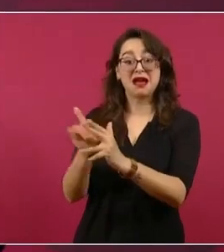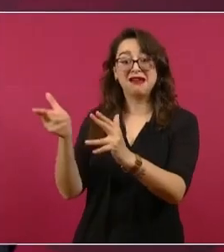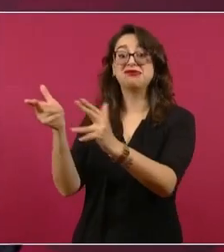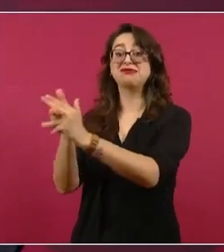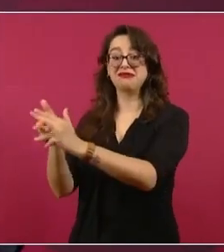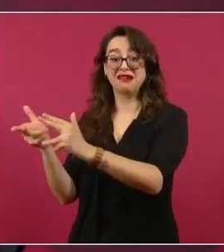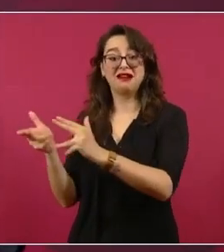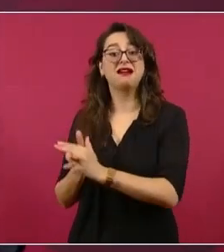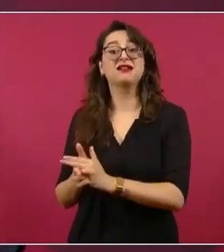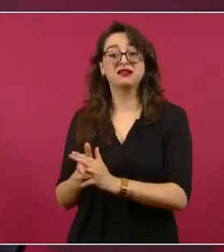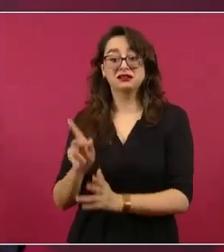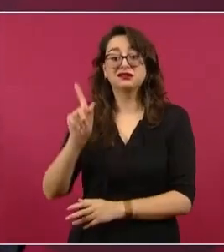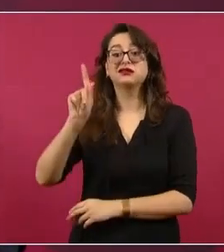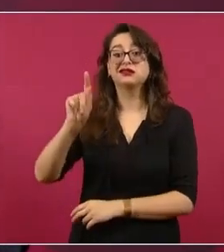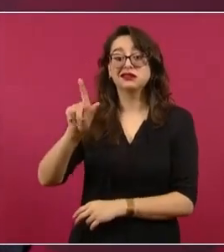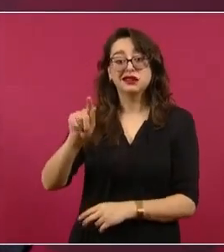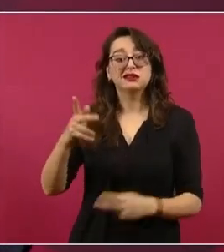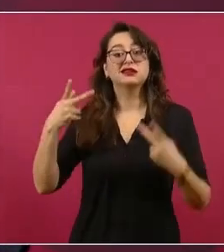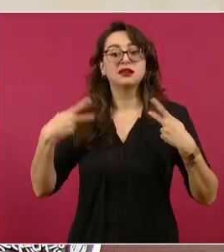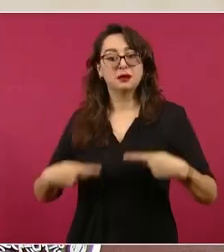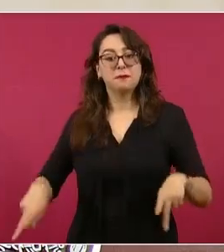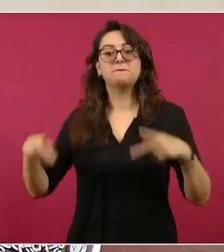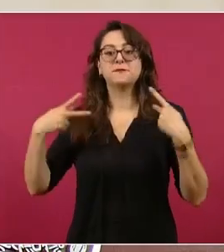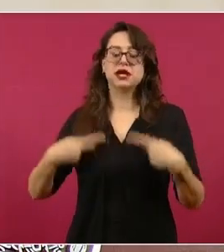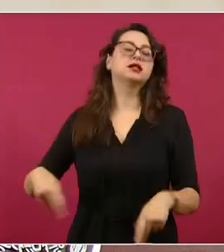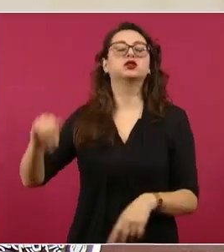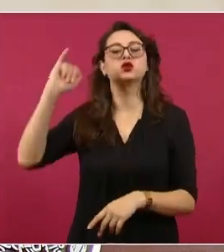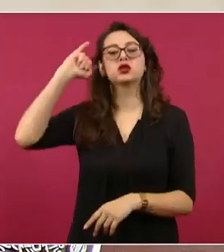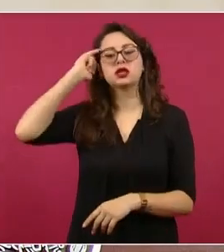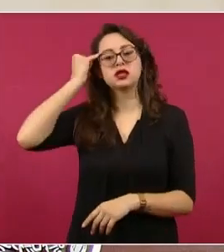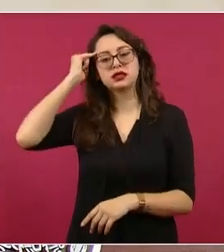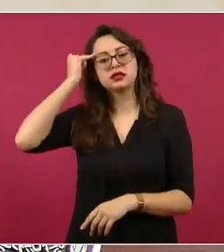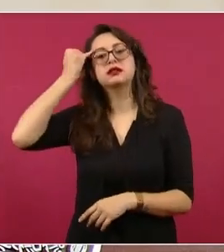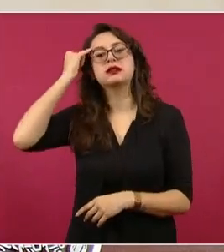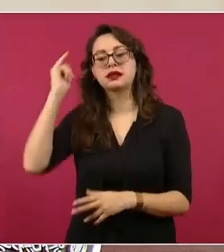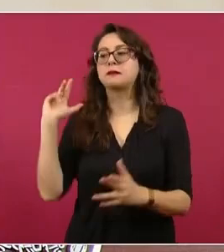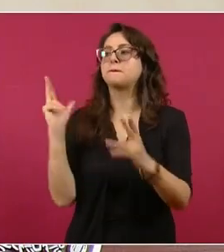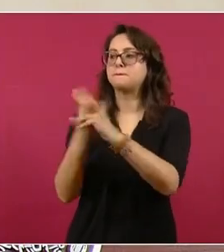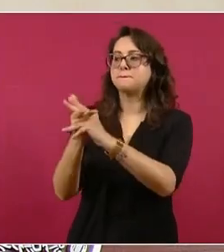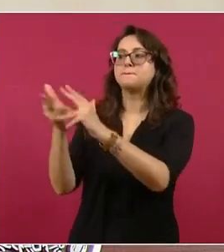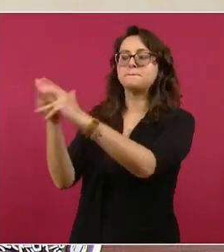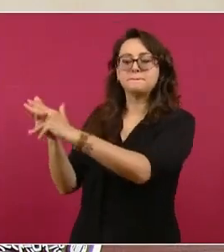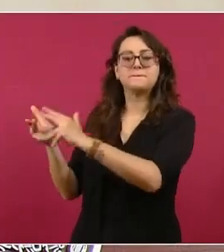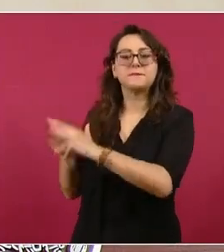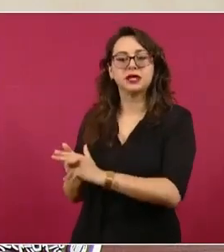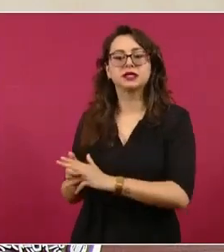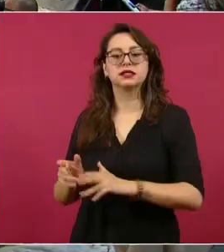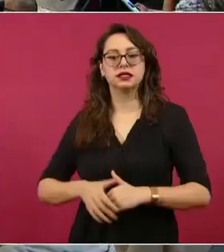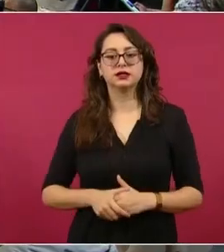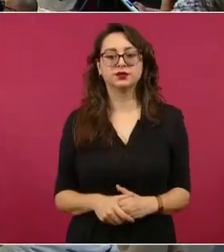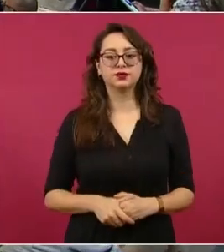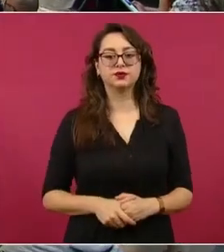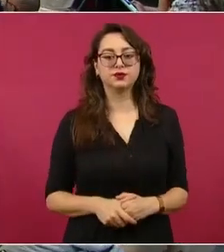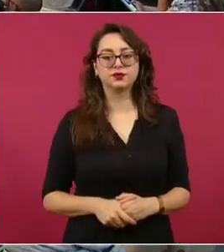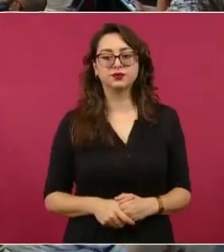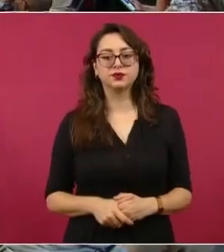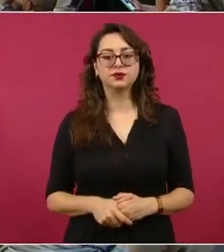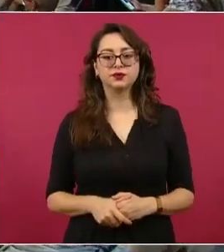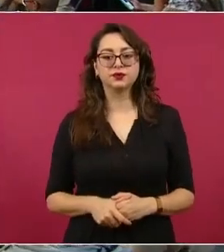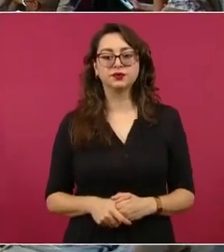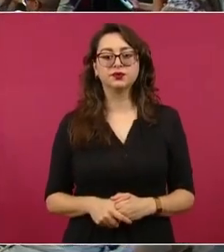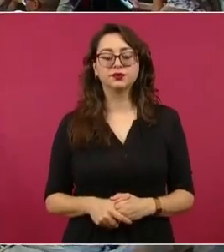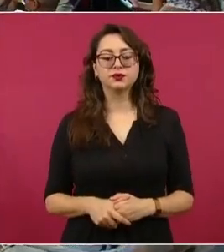la mayoría, por defender los derechos de los ciudadanos. La presidenta peruana también le pide que ya le entregue